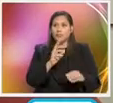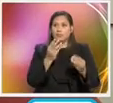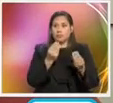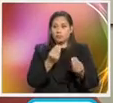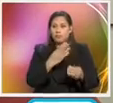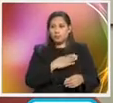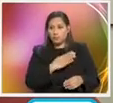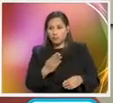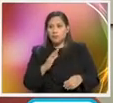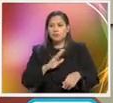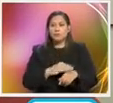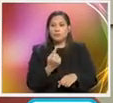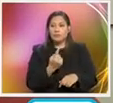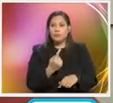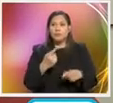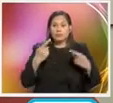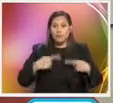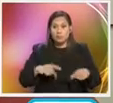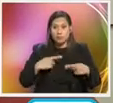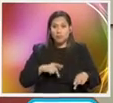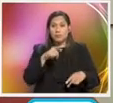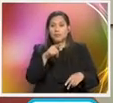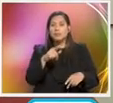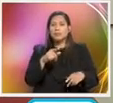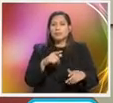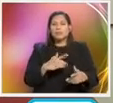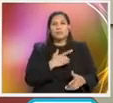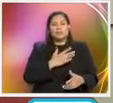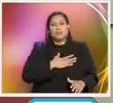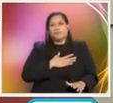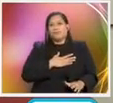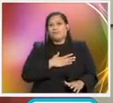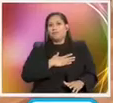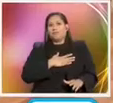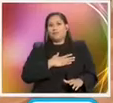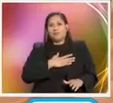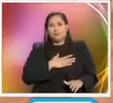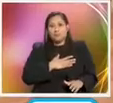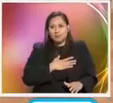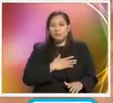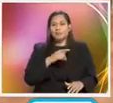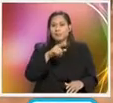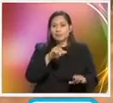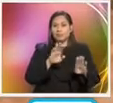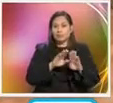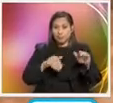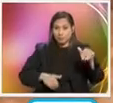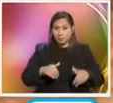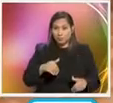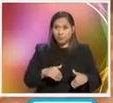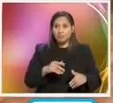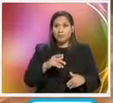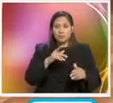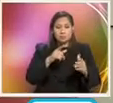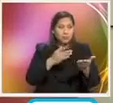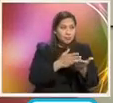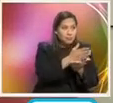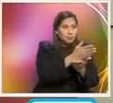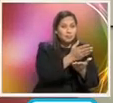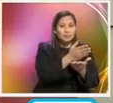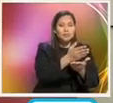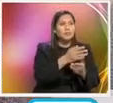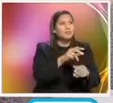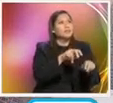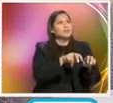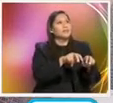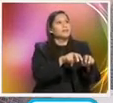muy buena, y creo que es porque la gente sale tan sacudida y tan es de esas obras de teatro que entras de una manera y sales de manera